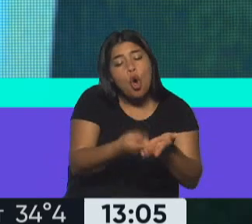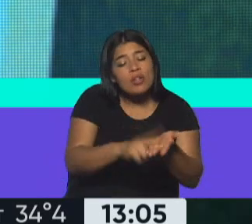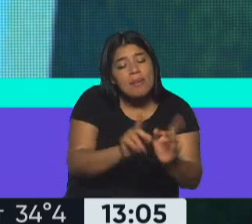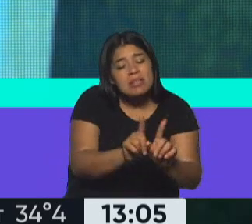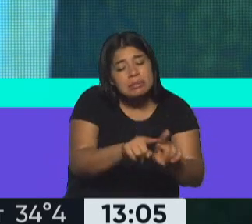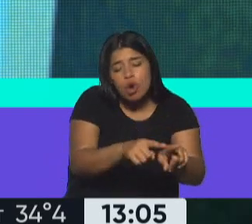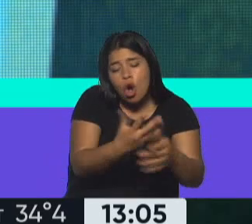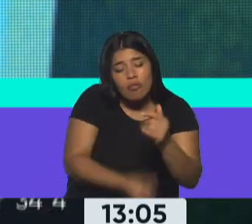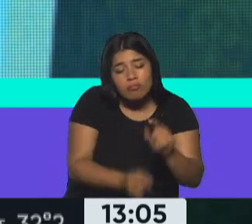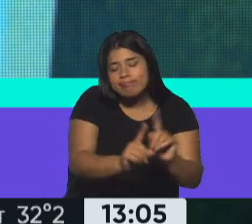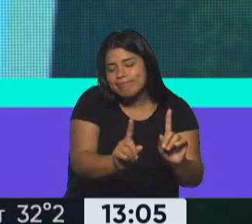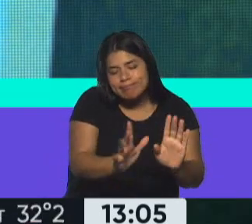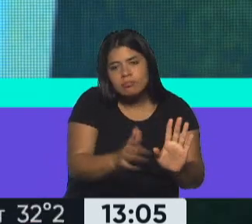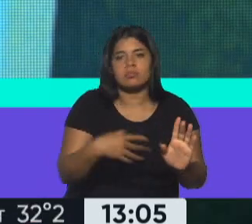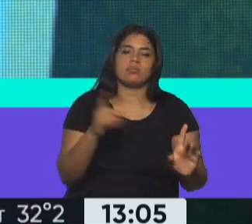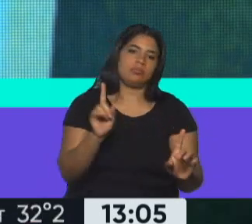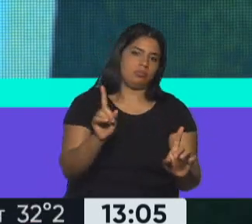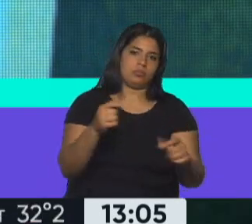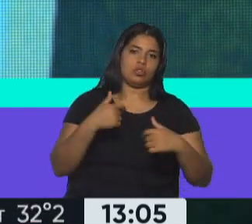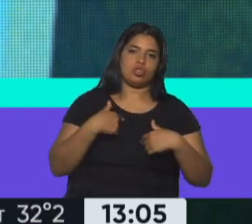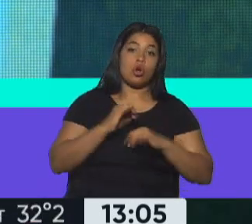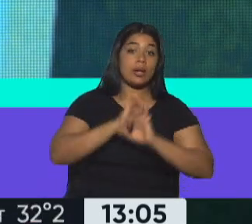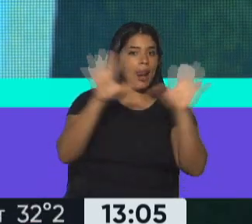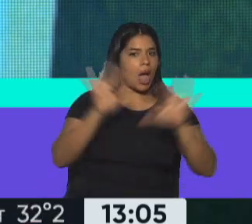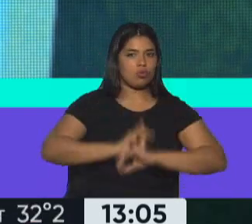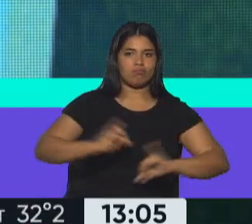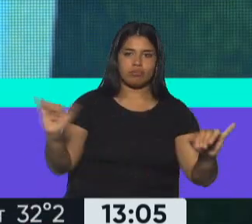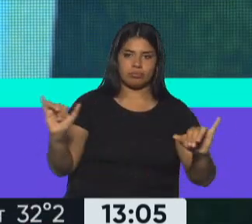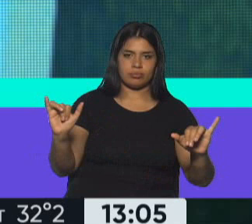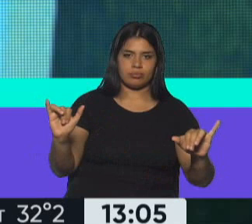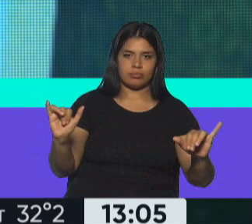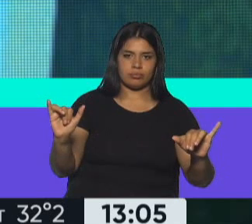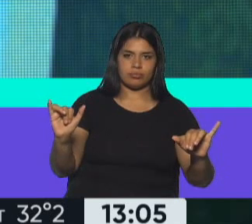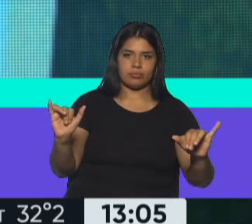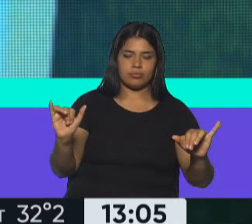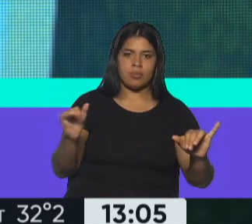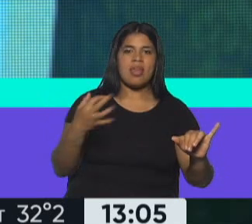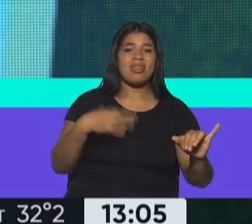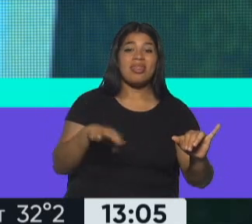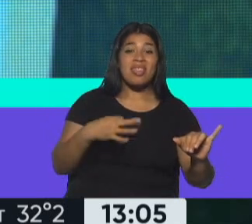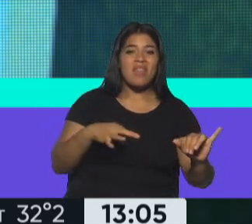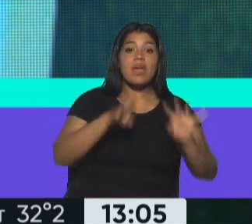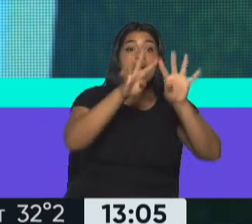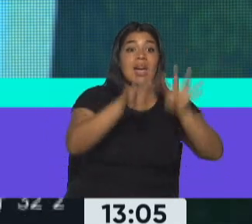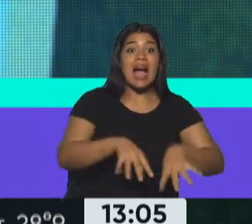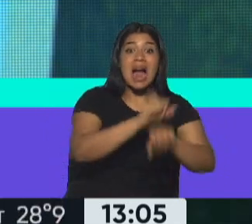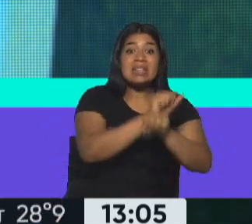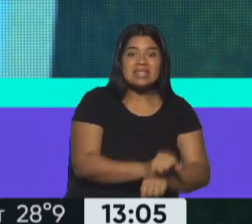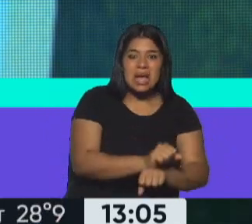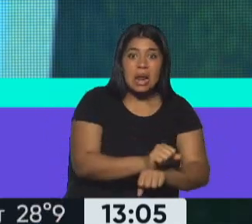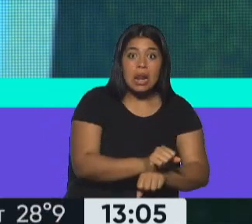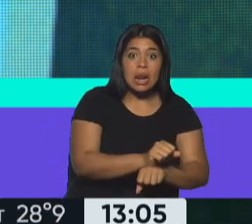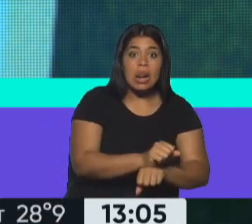les aclaro yo voy por el camino que hay que cumplir hasta el último día de la condena nada de